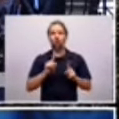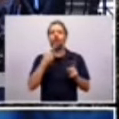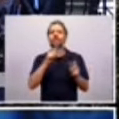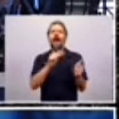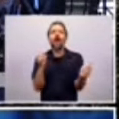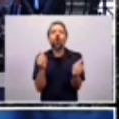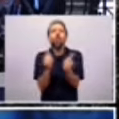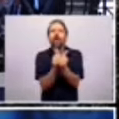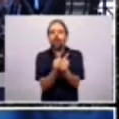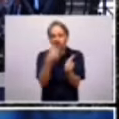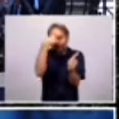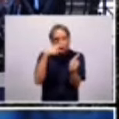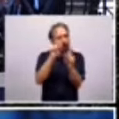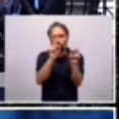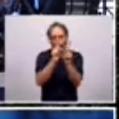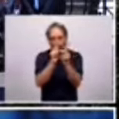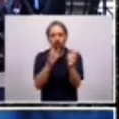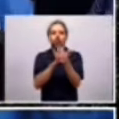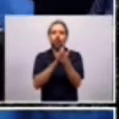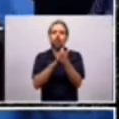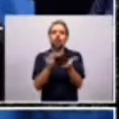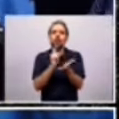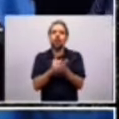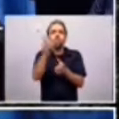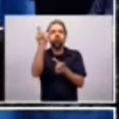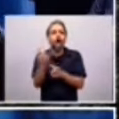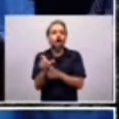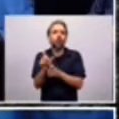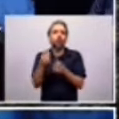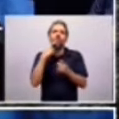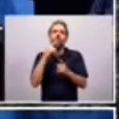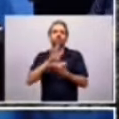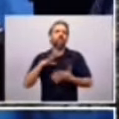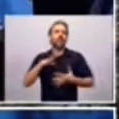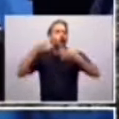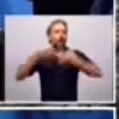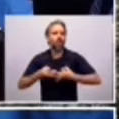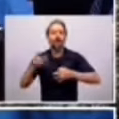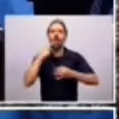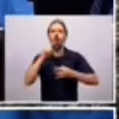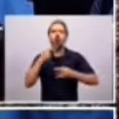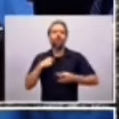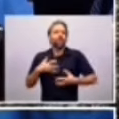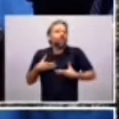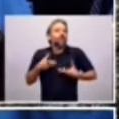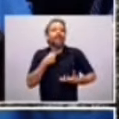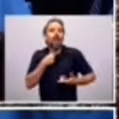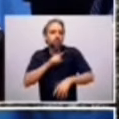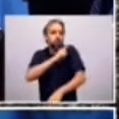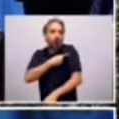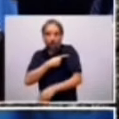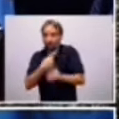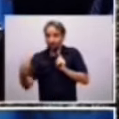de los derechos. La legislación, uno de los criterios que siempre incorpora es la progresividad de los derechos. Eso se ve mucho en legislación